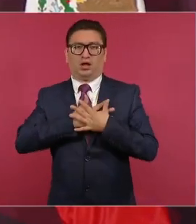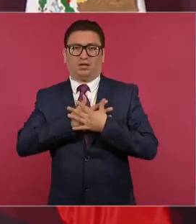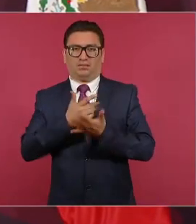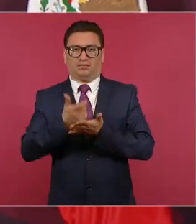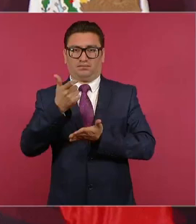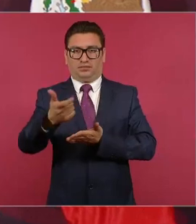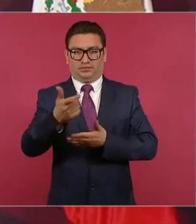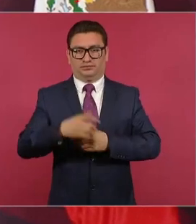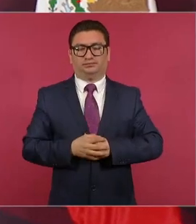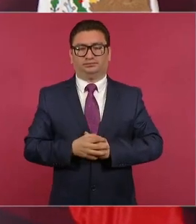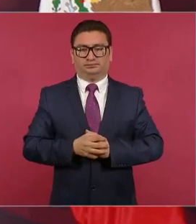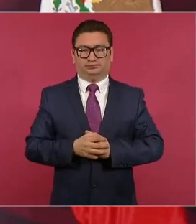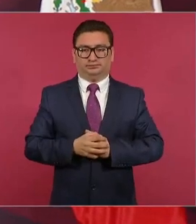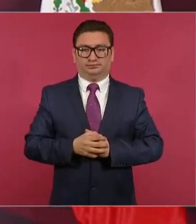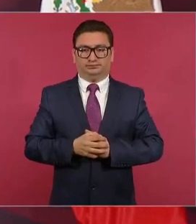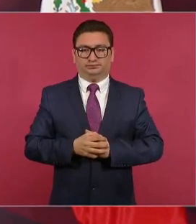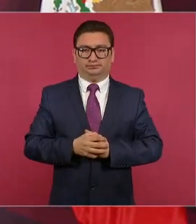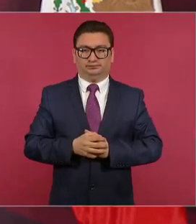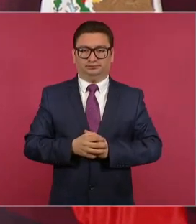Y